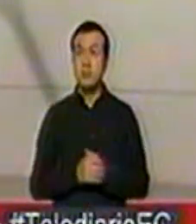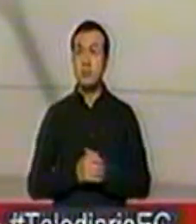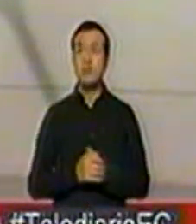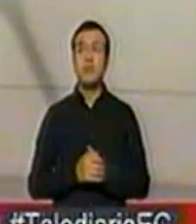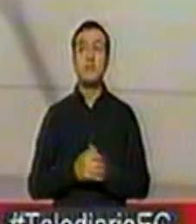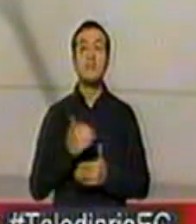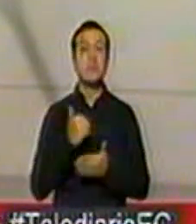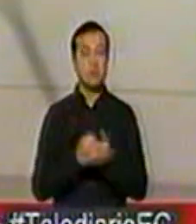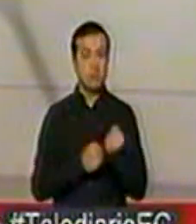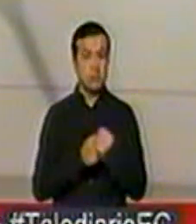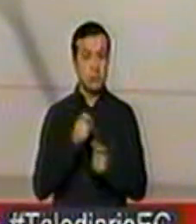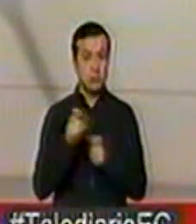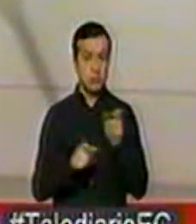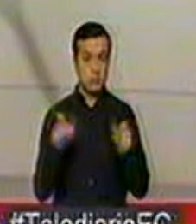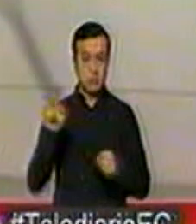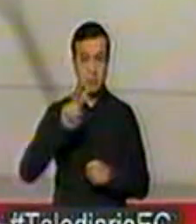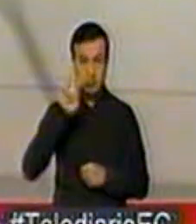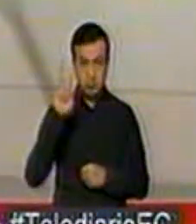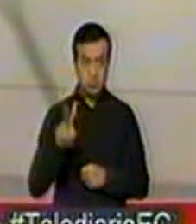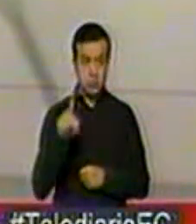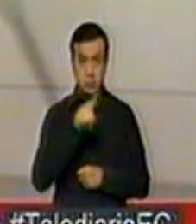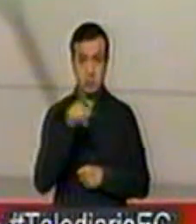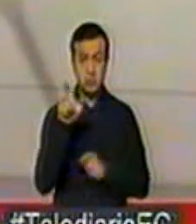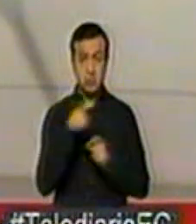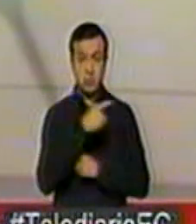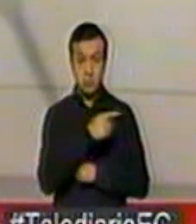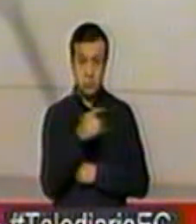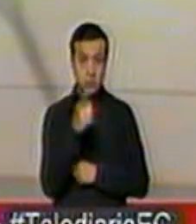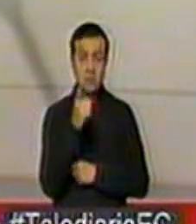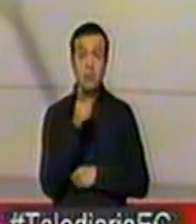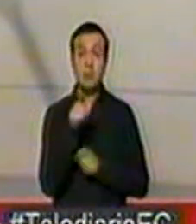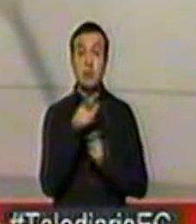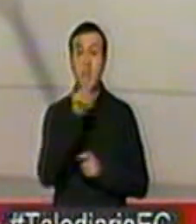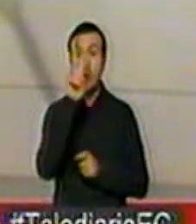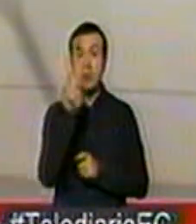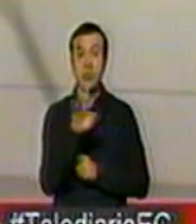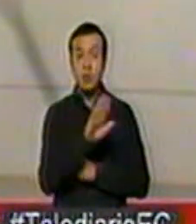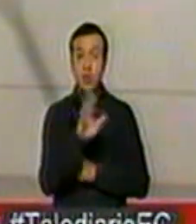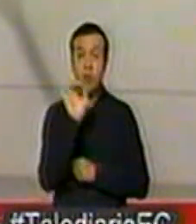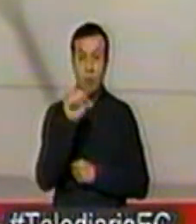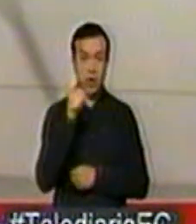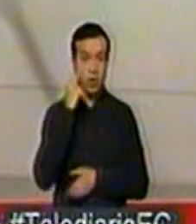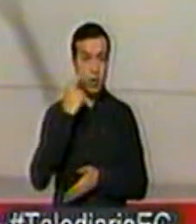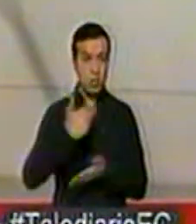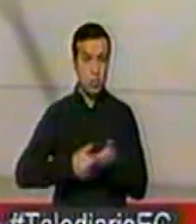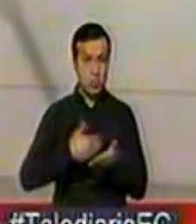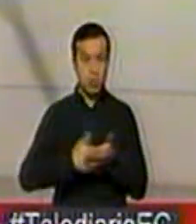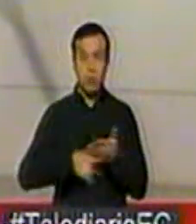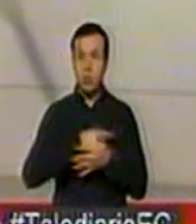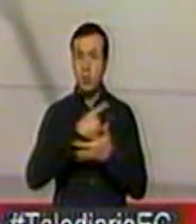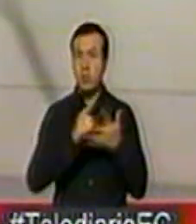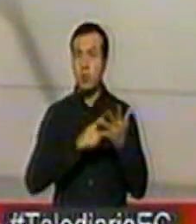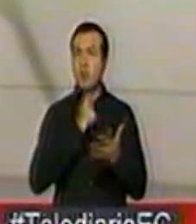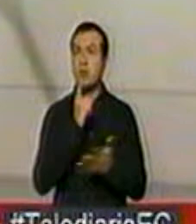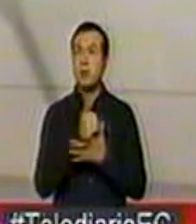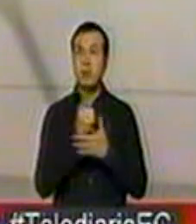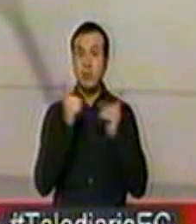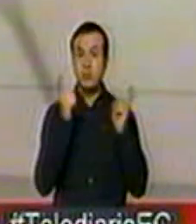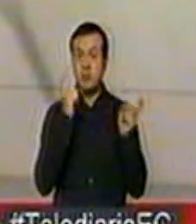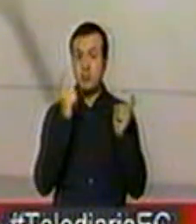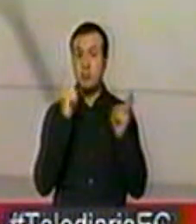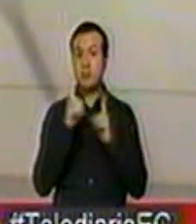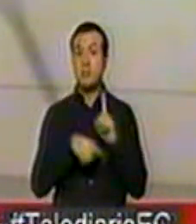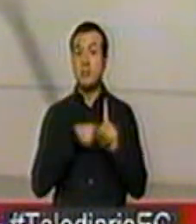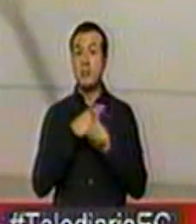facilitar a los ciudadanos venezolanos, para que ellos puedan facilitar a los ciudadanos venezolanos la documentación que se requiere para la regularización o